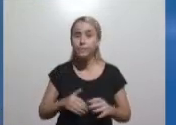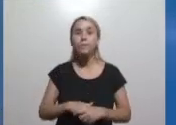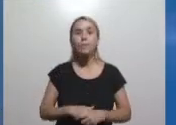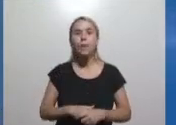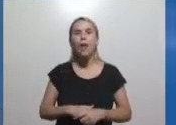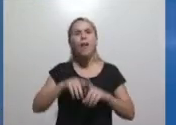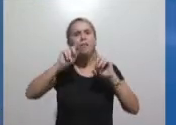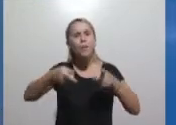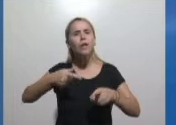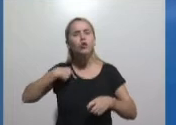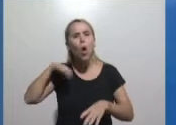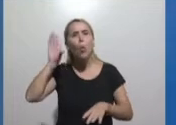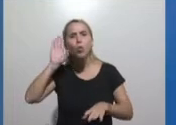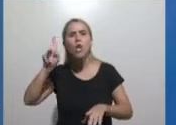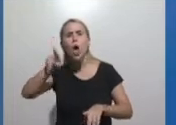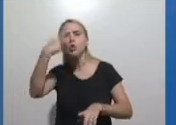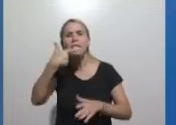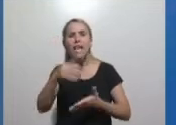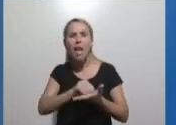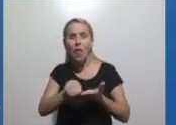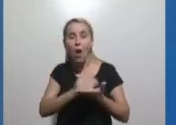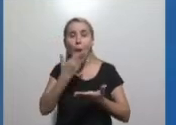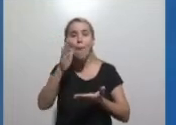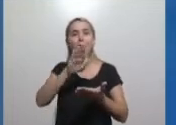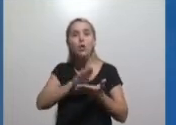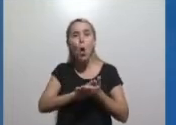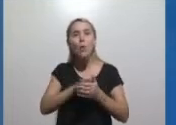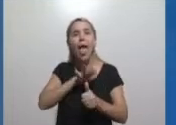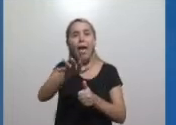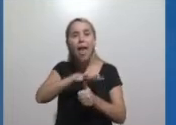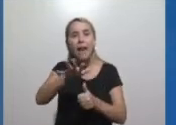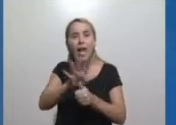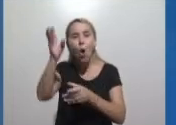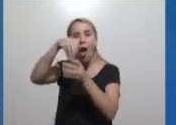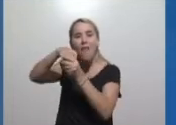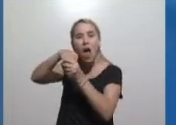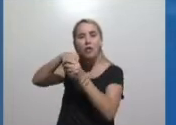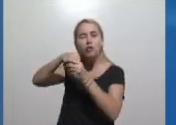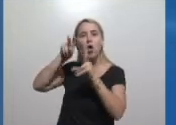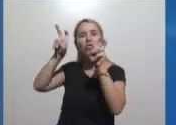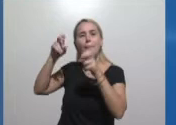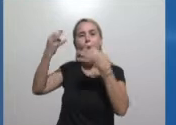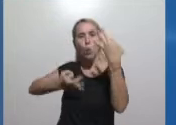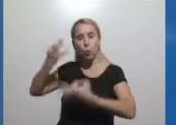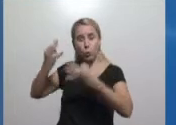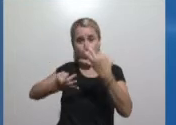alguna senadora hablar del tema de género en la justicia. Y yo me recuerdo que